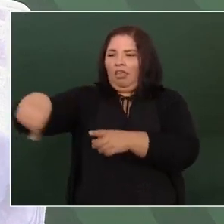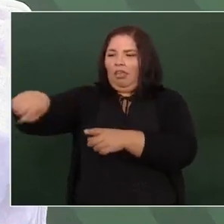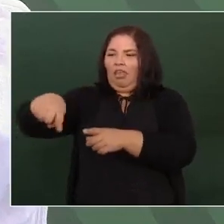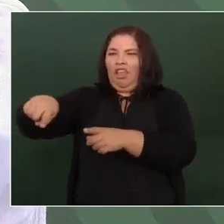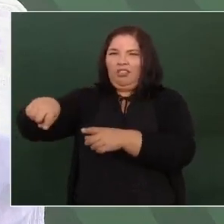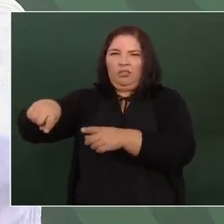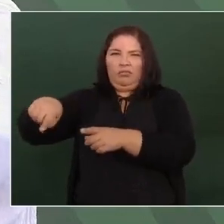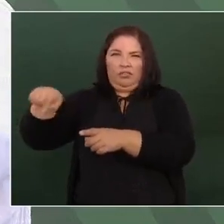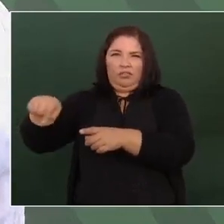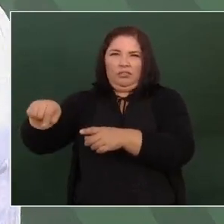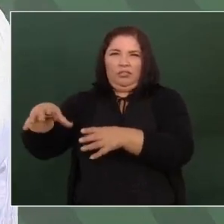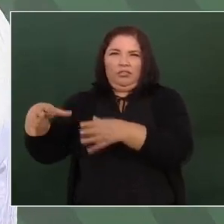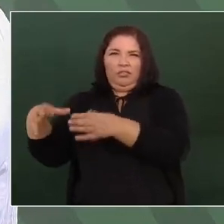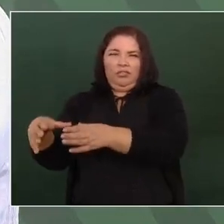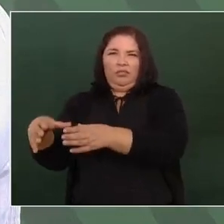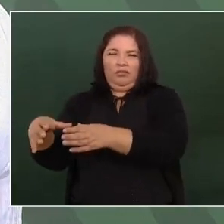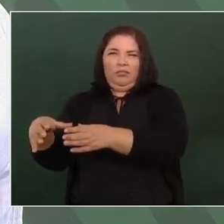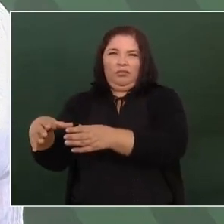derechosos